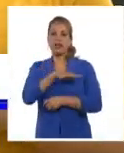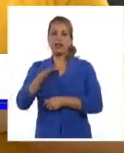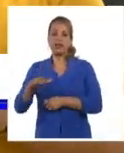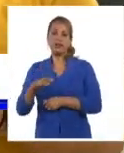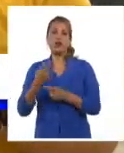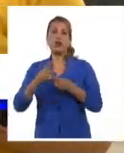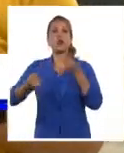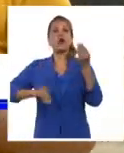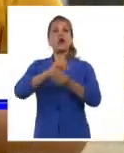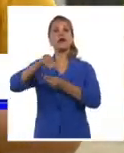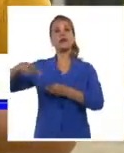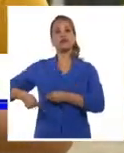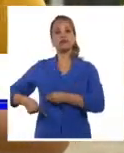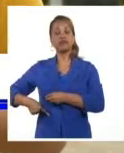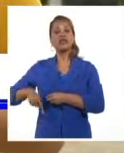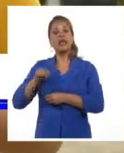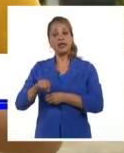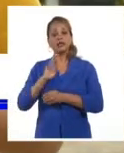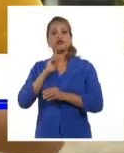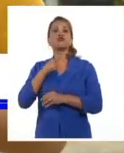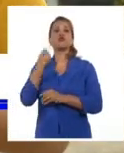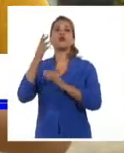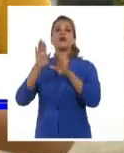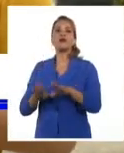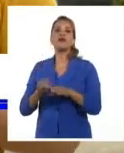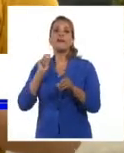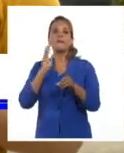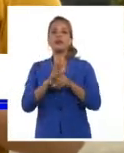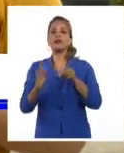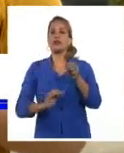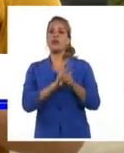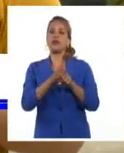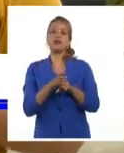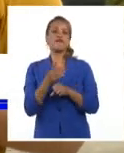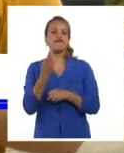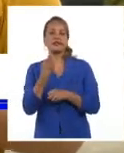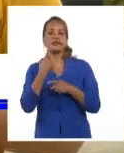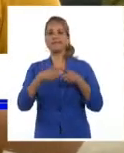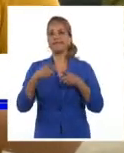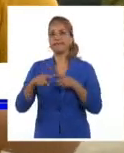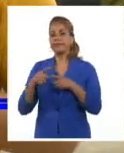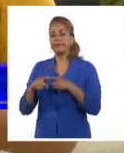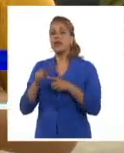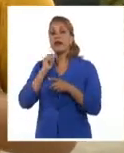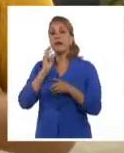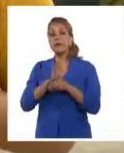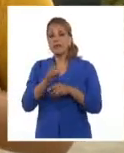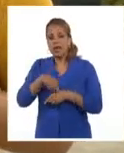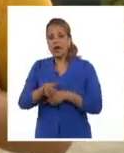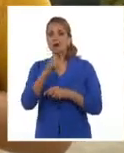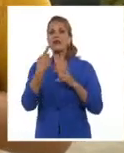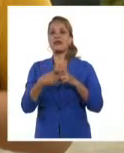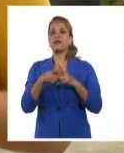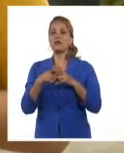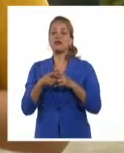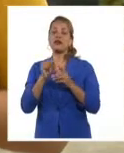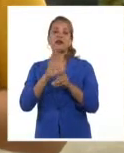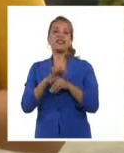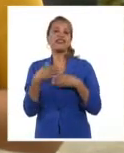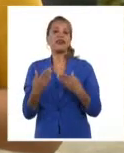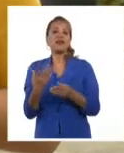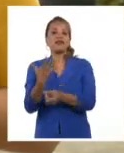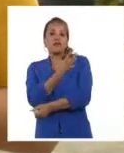los trasplantes hepáticos han estado suspendidos desde el comienzo de la pandemia por carencias materiales que comienzan a resolverse ahora a partir de